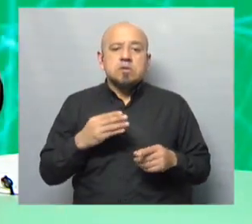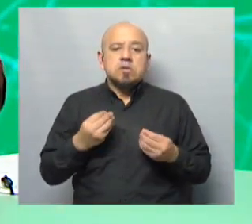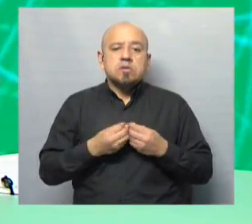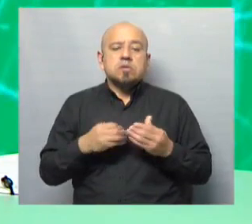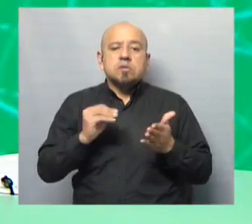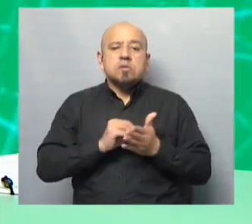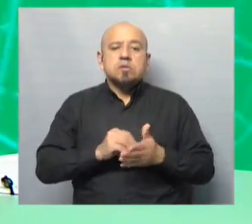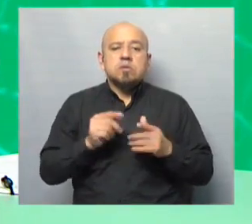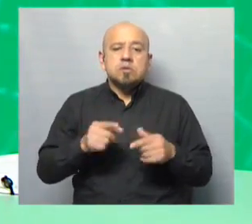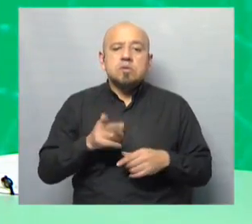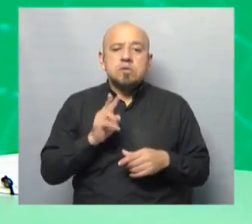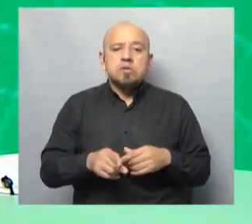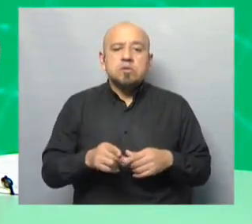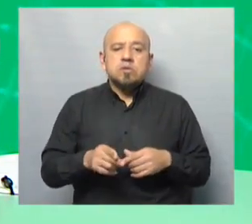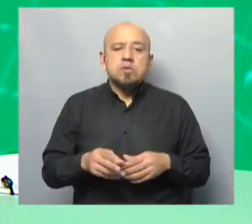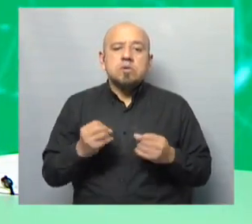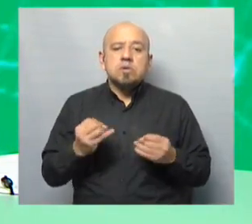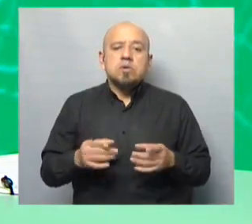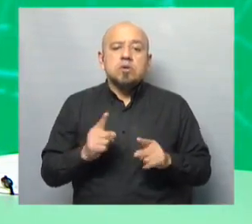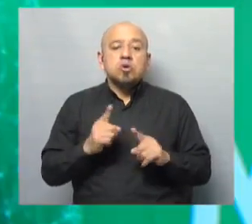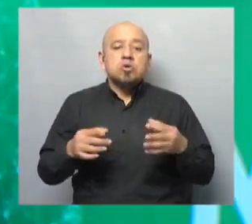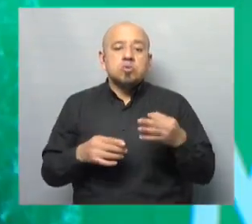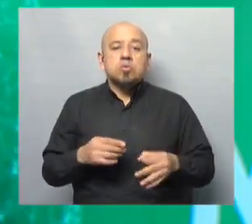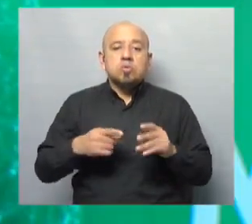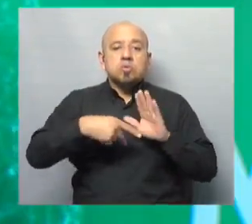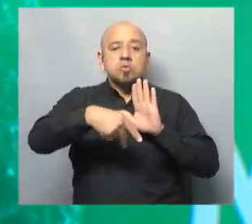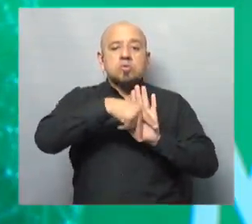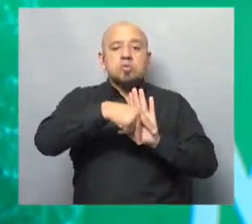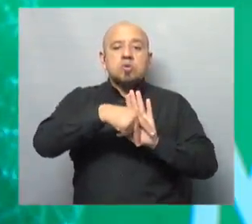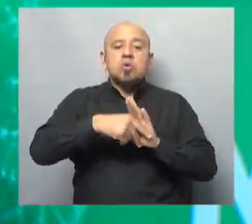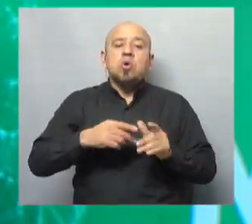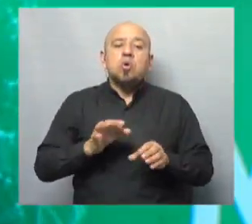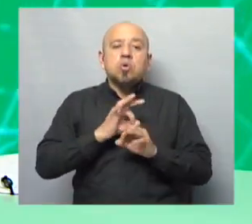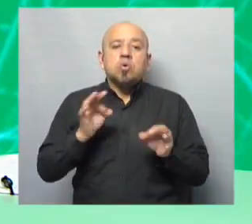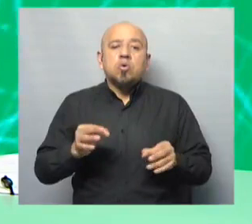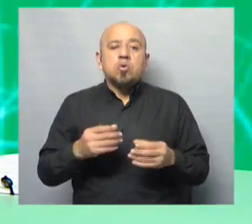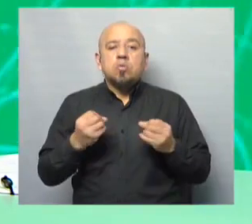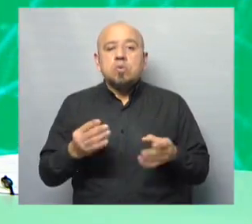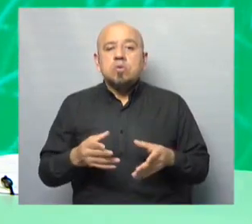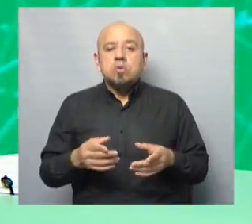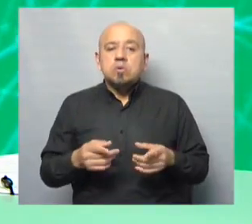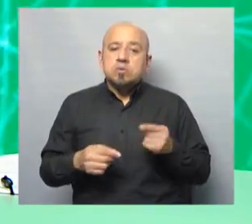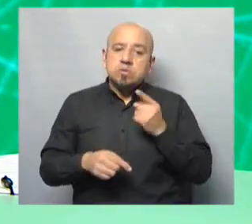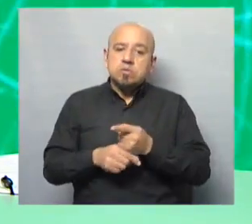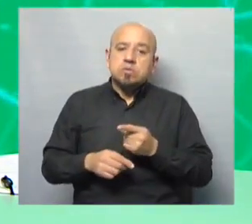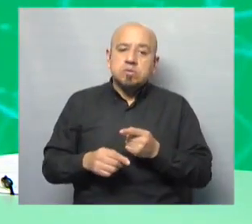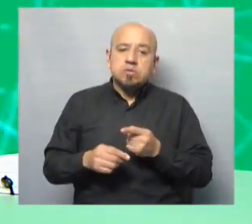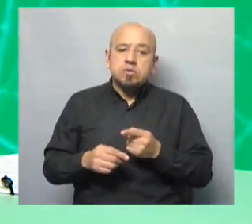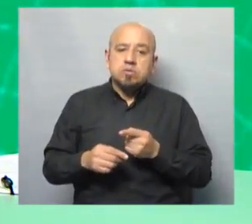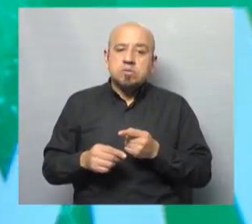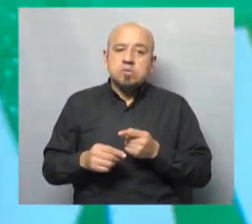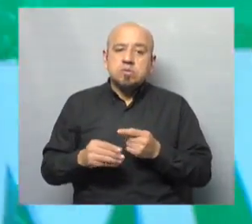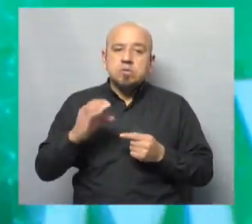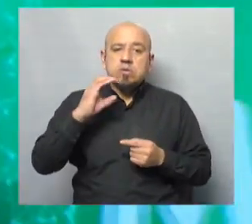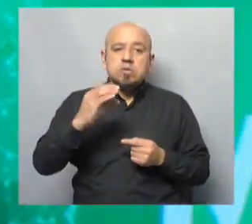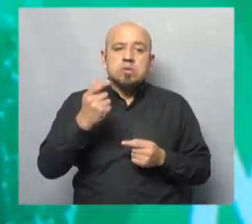en este momento esta renuncia sucede porque no se cumple con un marco normativo desde su punto de vista o porque se había señalado al senador charles carrera